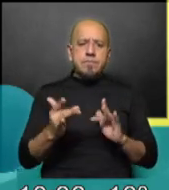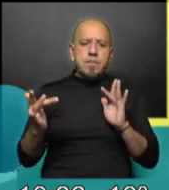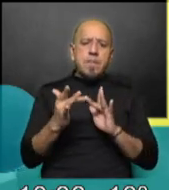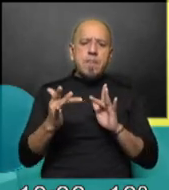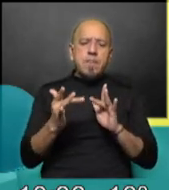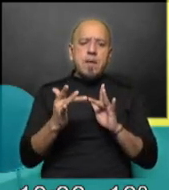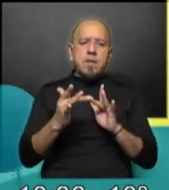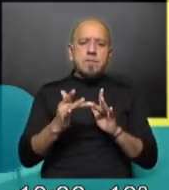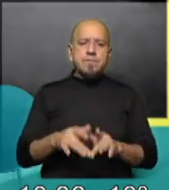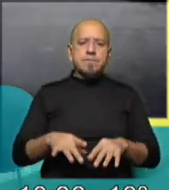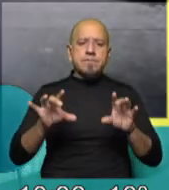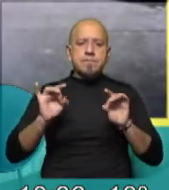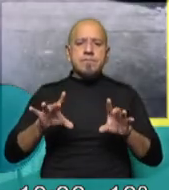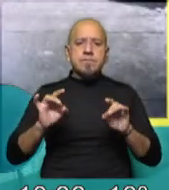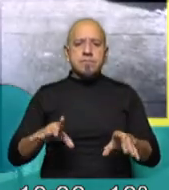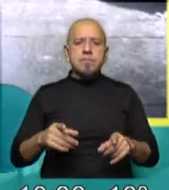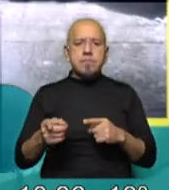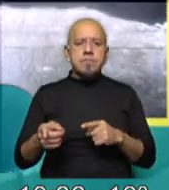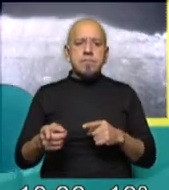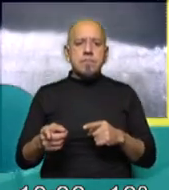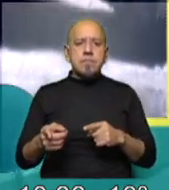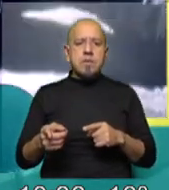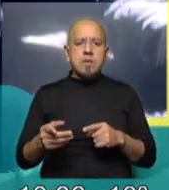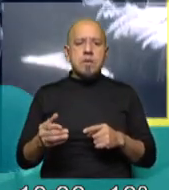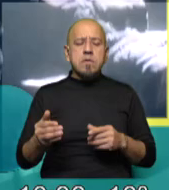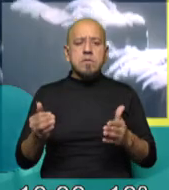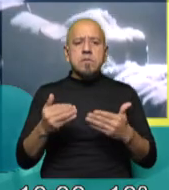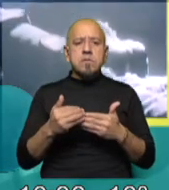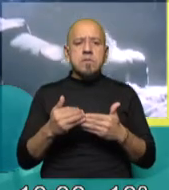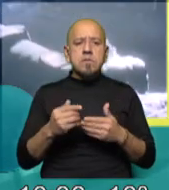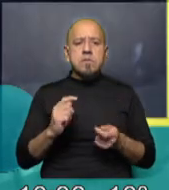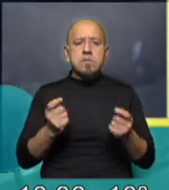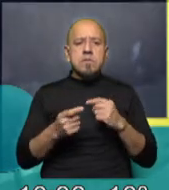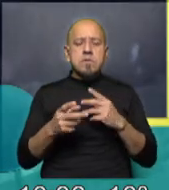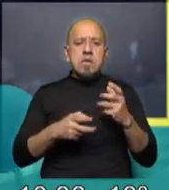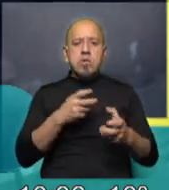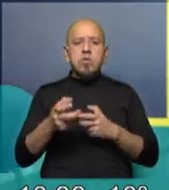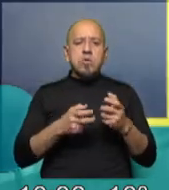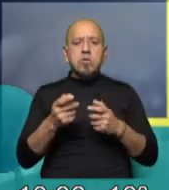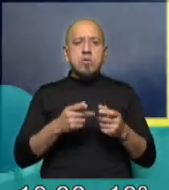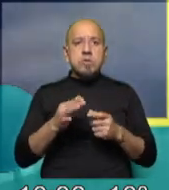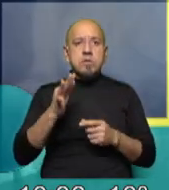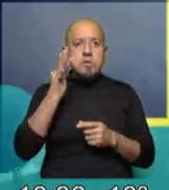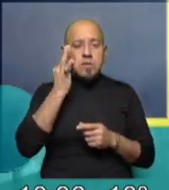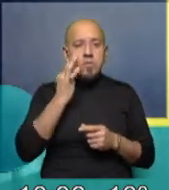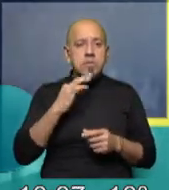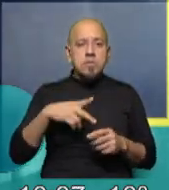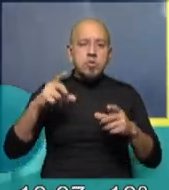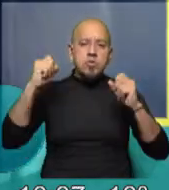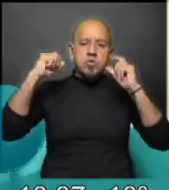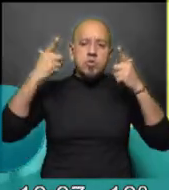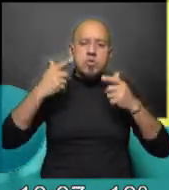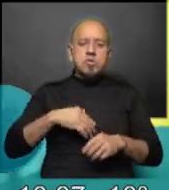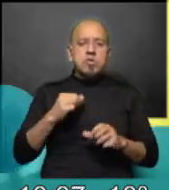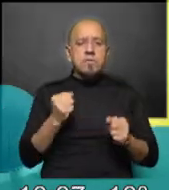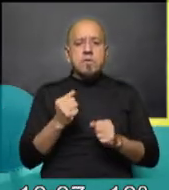naturaleza, con lo abrasiva que puede llegar a ser la naturaleza, te cambia hasta el color de la piel, obviamente, el sol, el